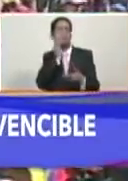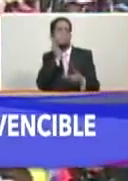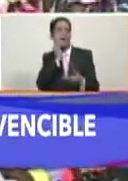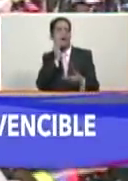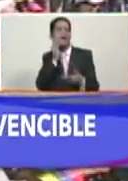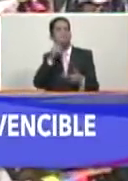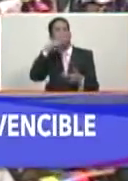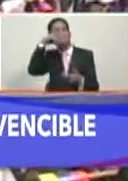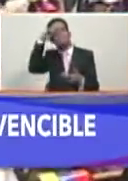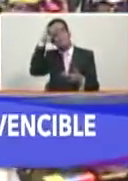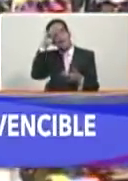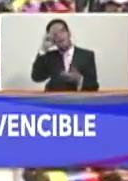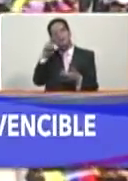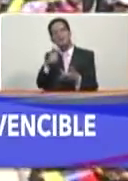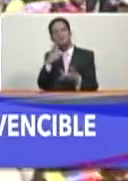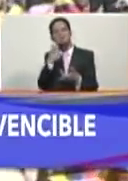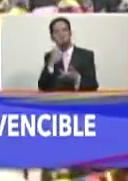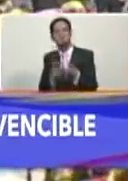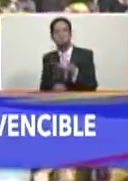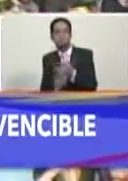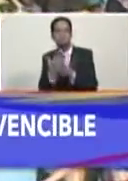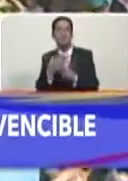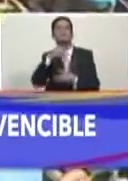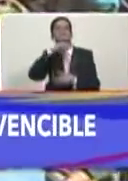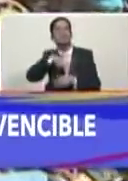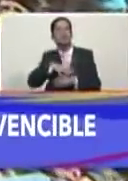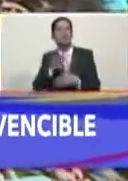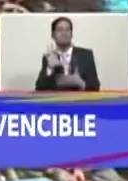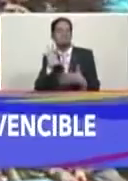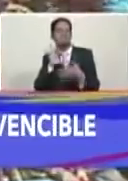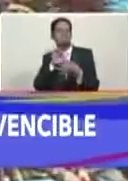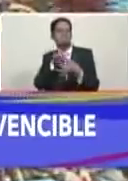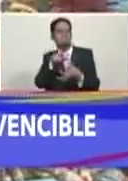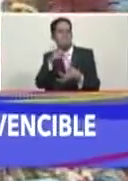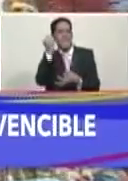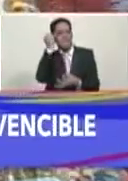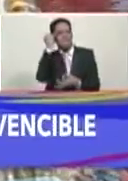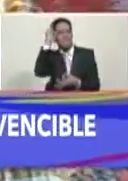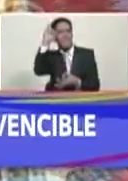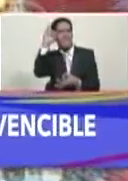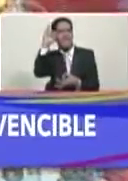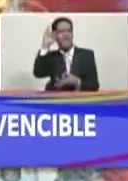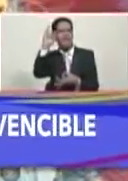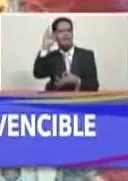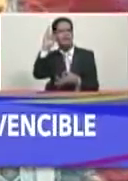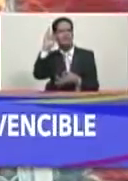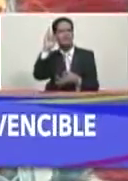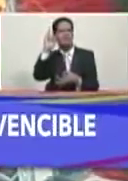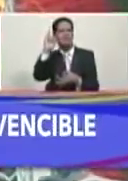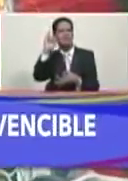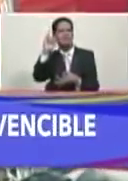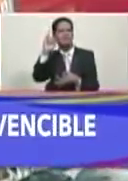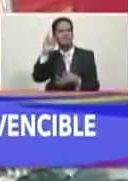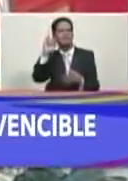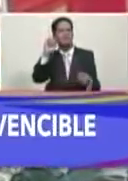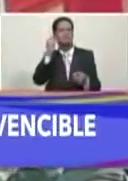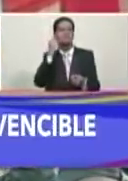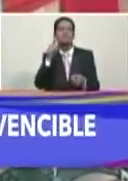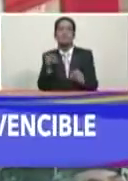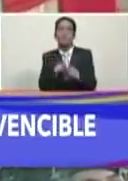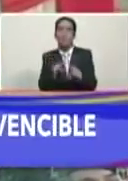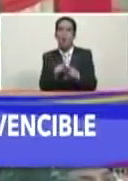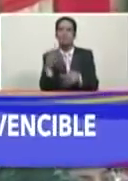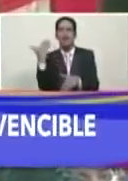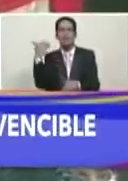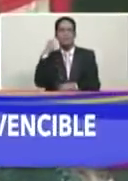patria, compenetrarnos con su ideal, levantar esa bandera tricolor como la levantaron